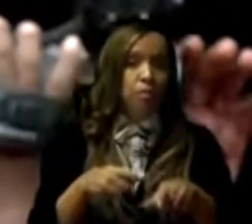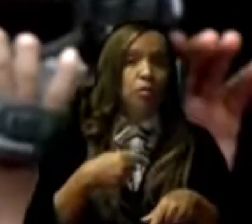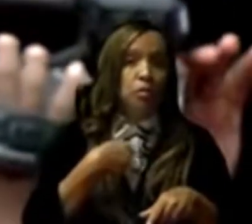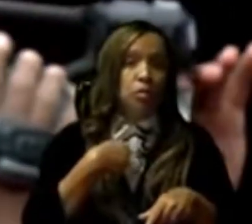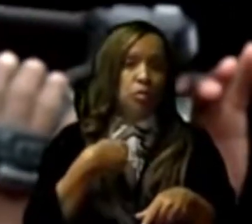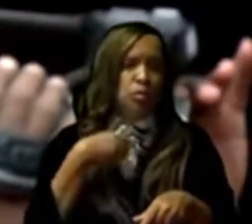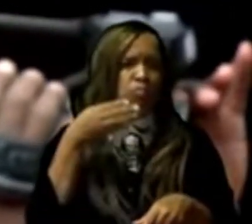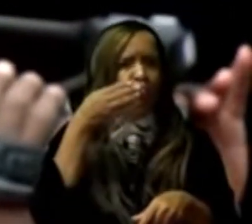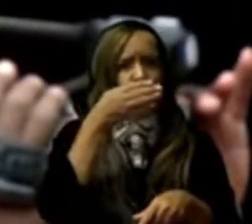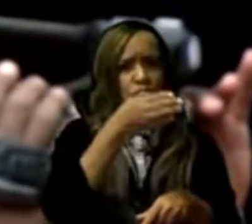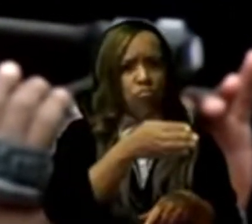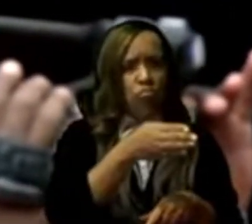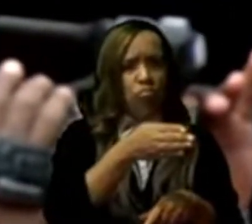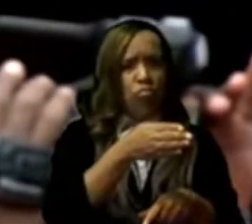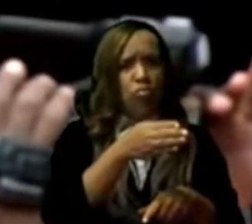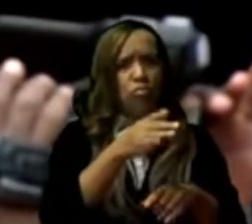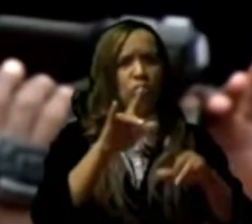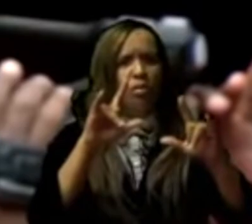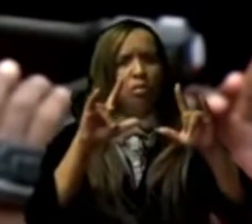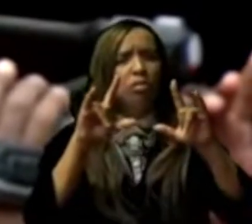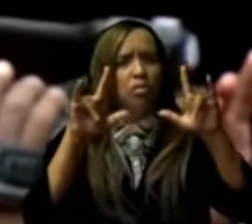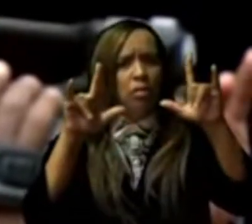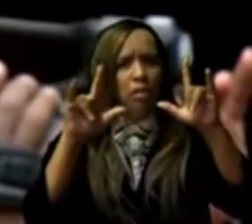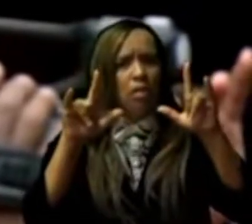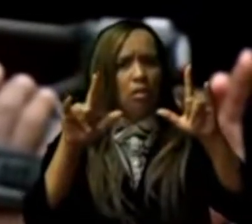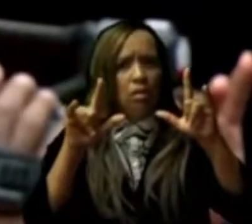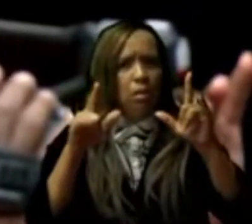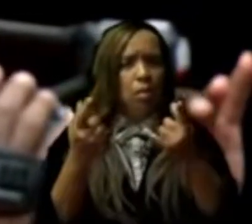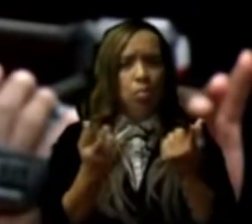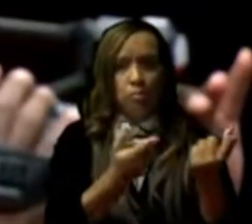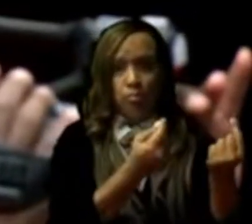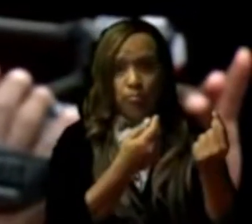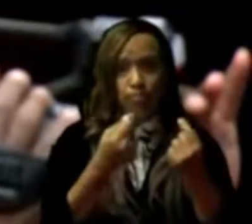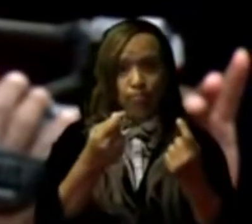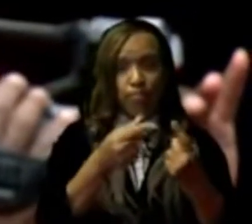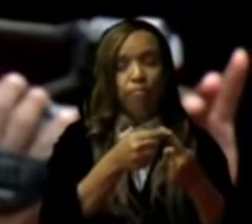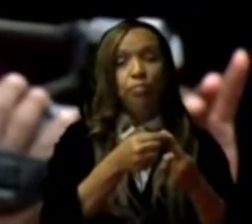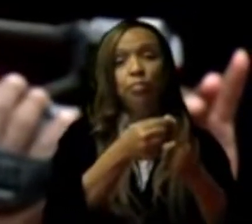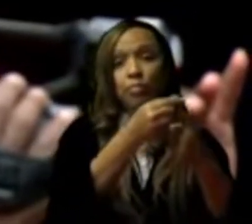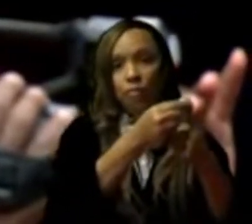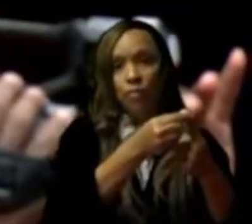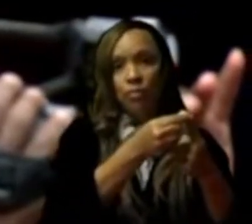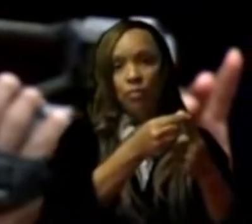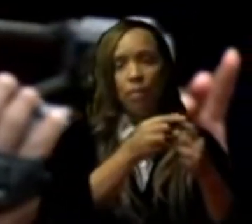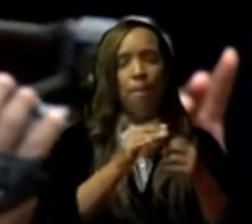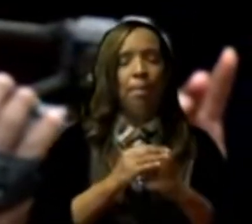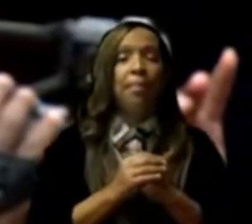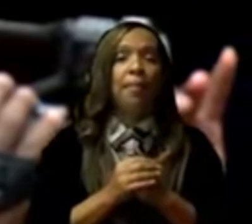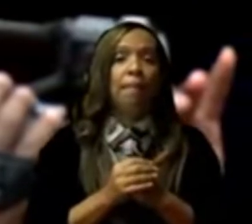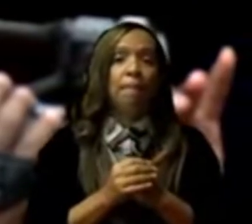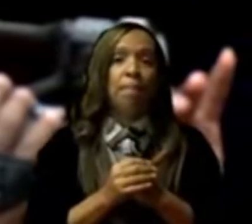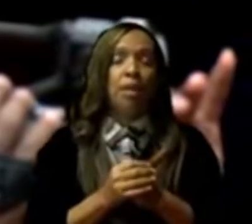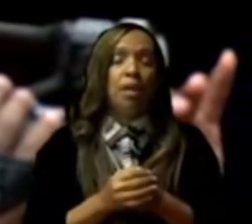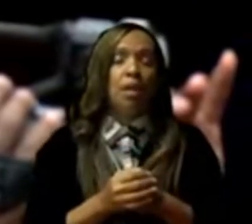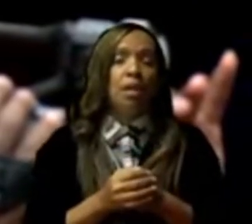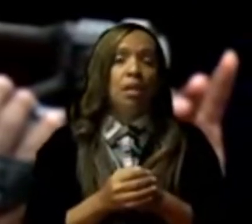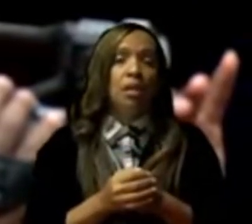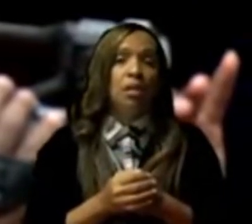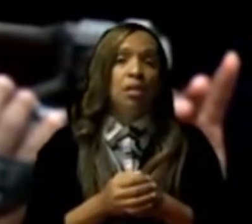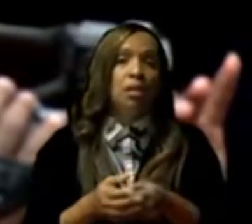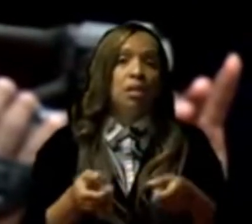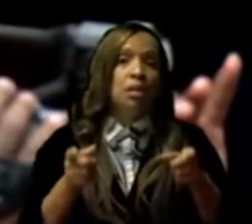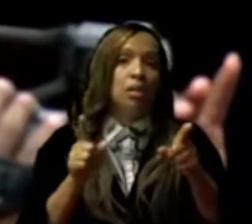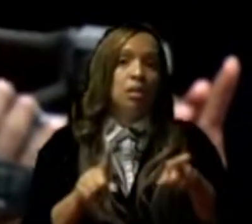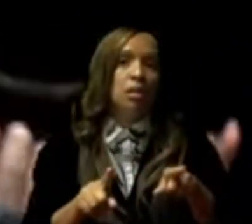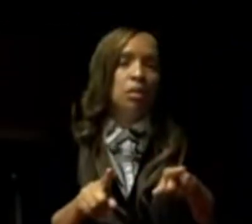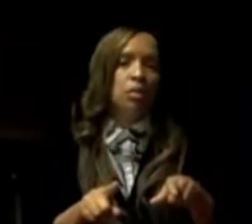Hospital Metropolitano de Santiago, el HOMS, me llama, que además debo decir que es el primero